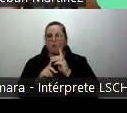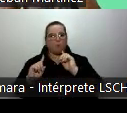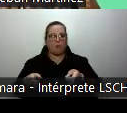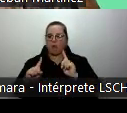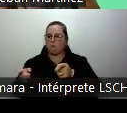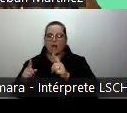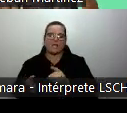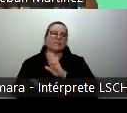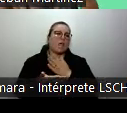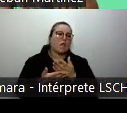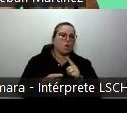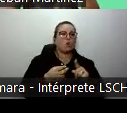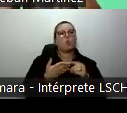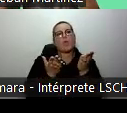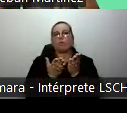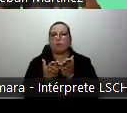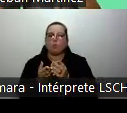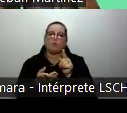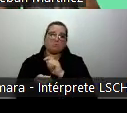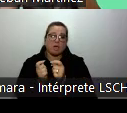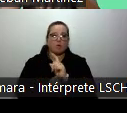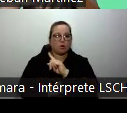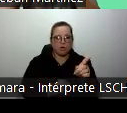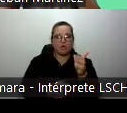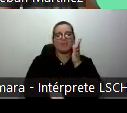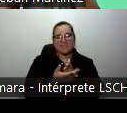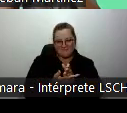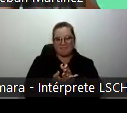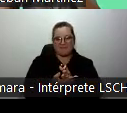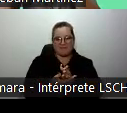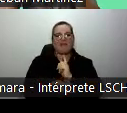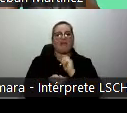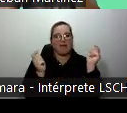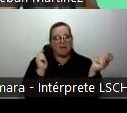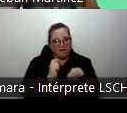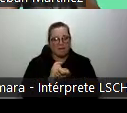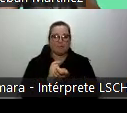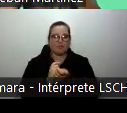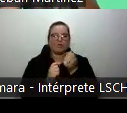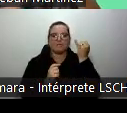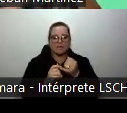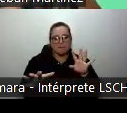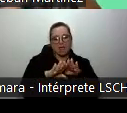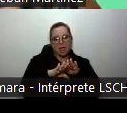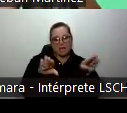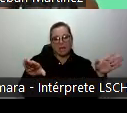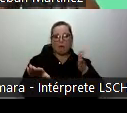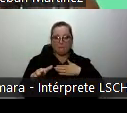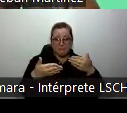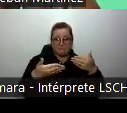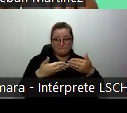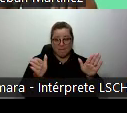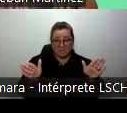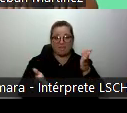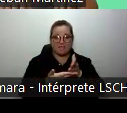saludable hábitos de estudio como que no se cambian mucho no los hábitos más complejos tienen que ir cambiando tienen que estar totalmente alineados con tus metas si tu